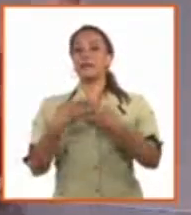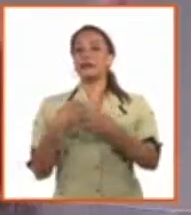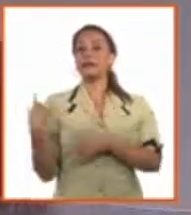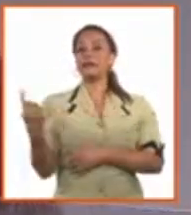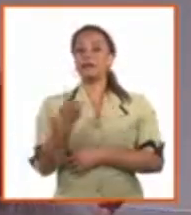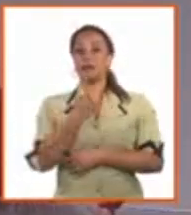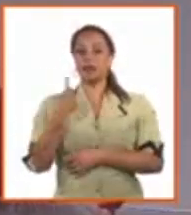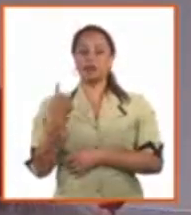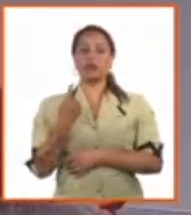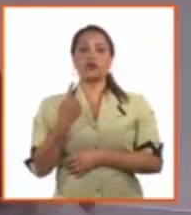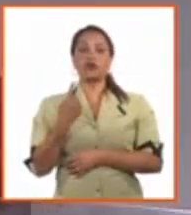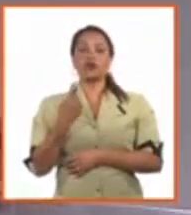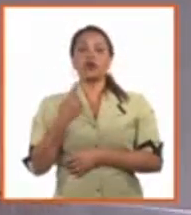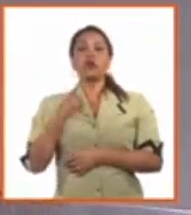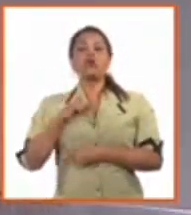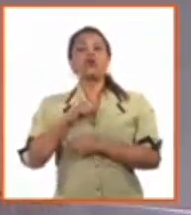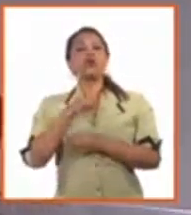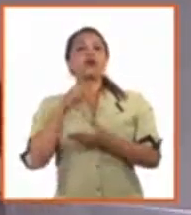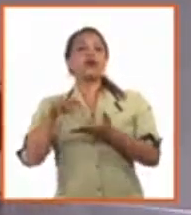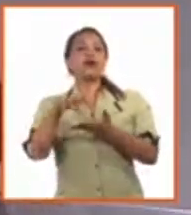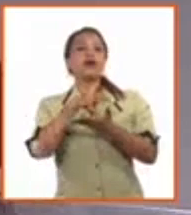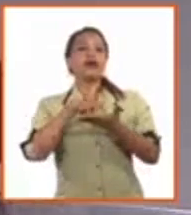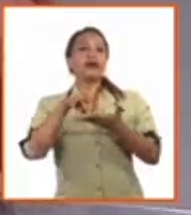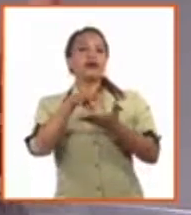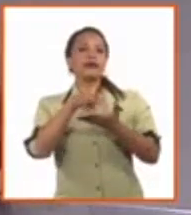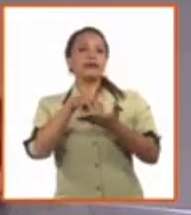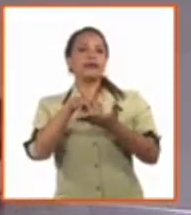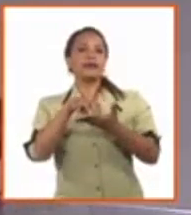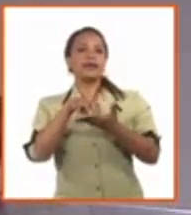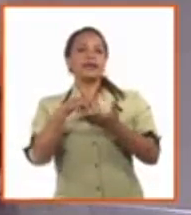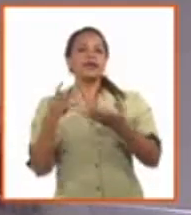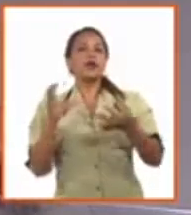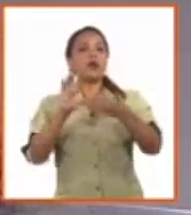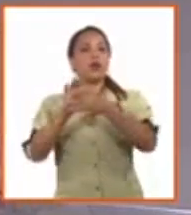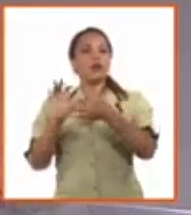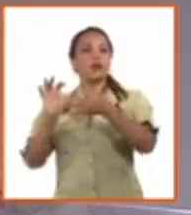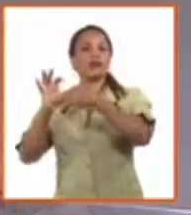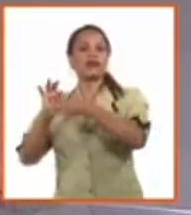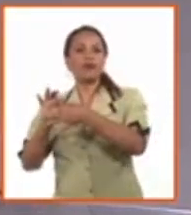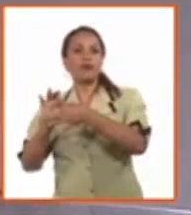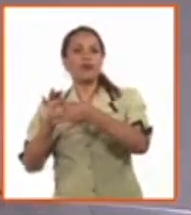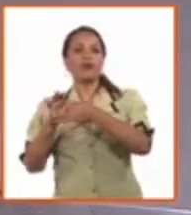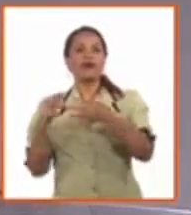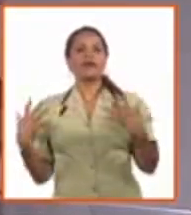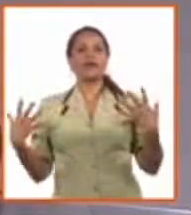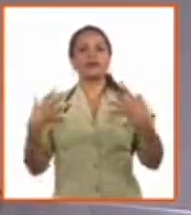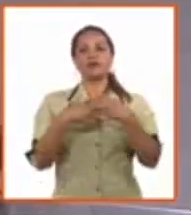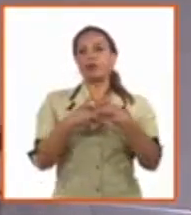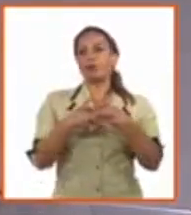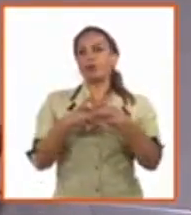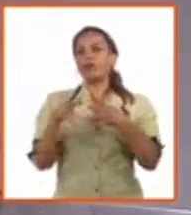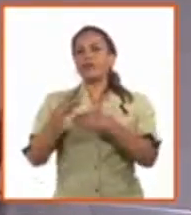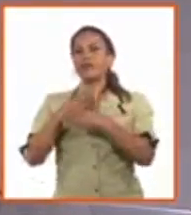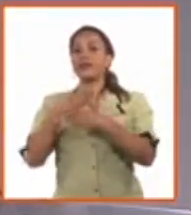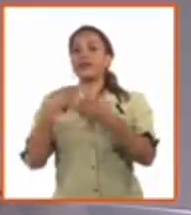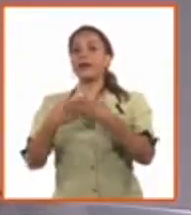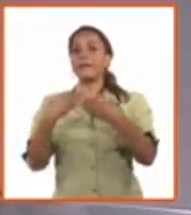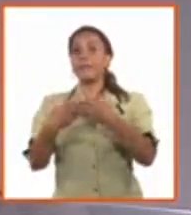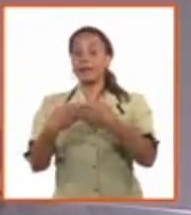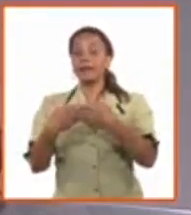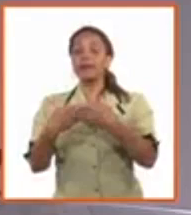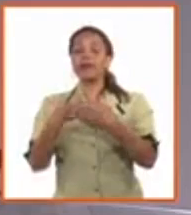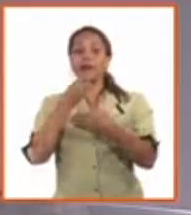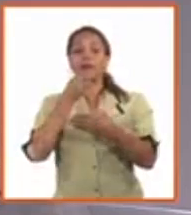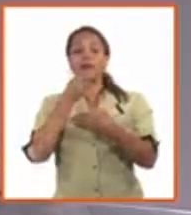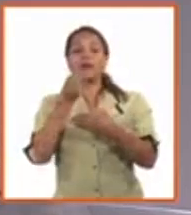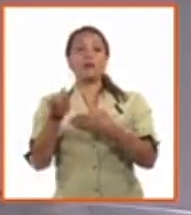identificar espacios de colaboración con entidades con compañías que nos permitan